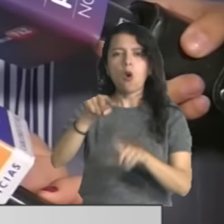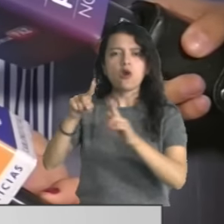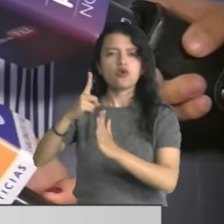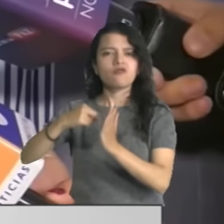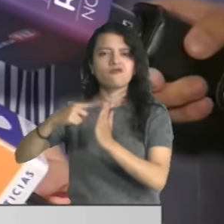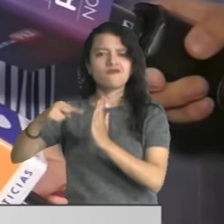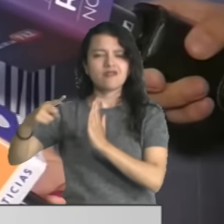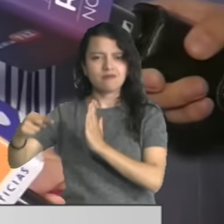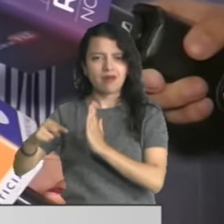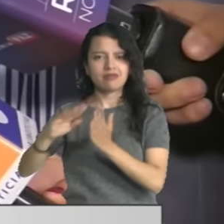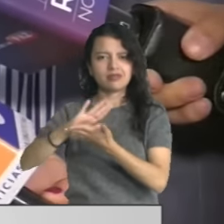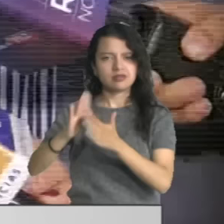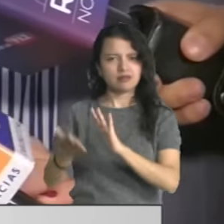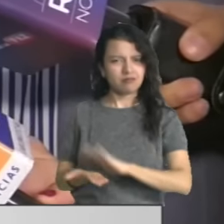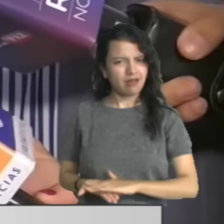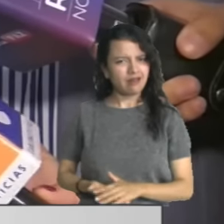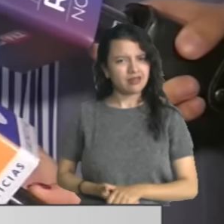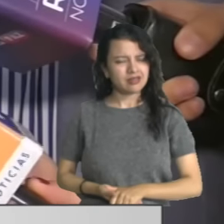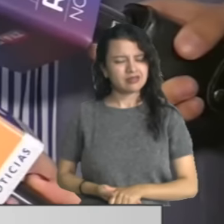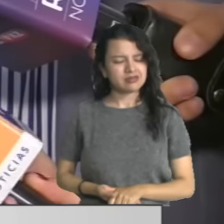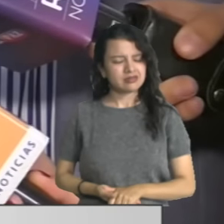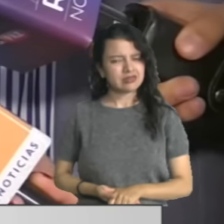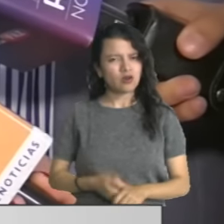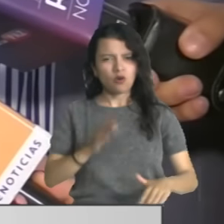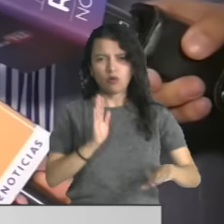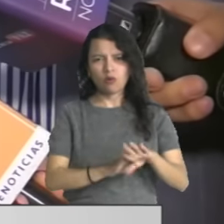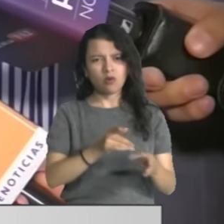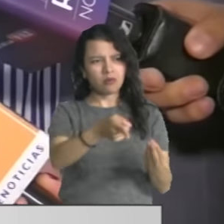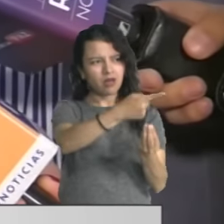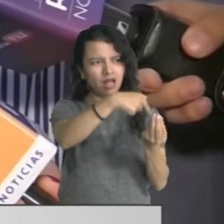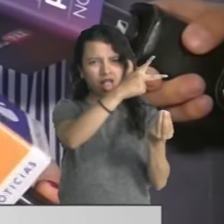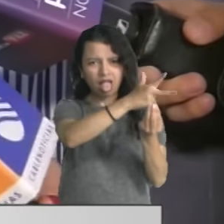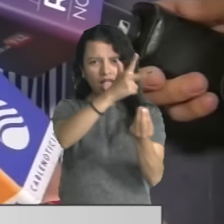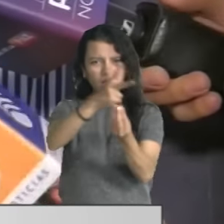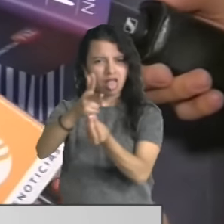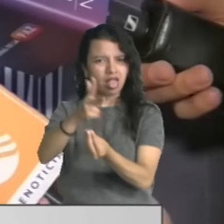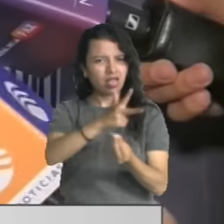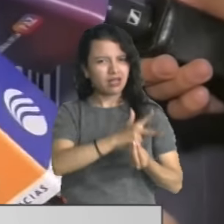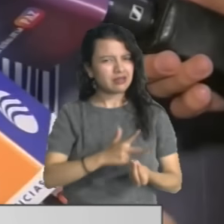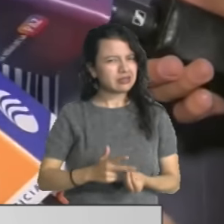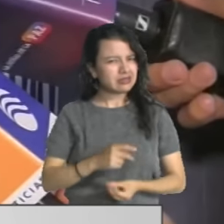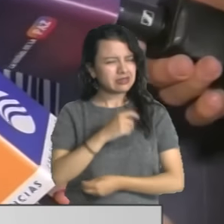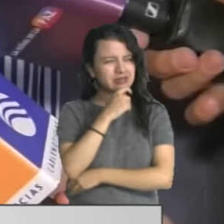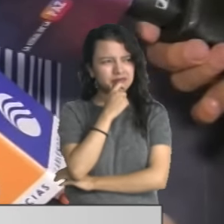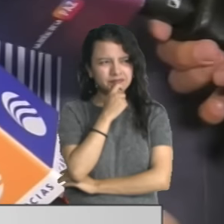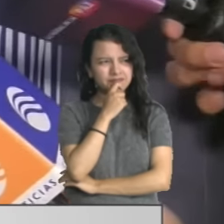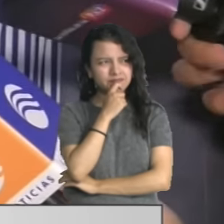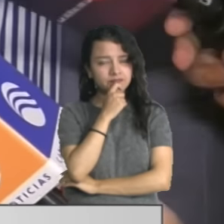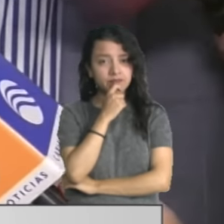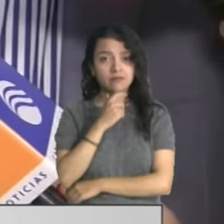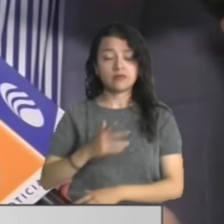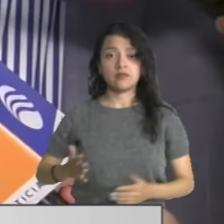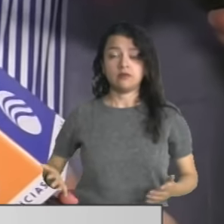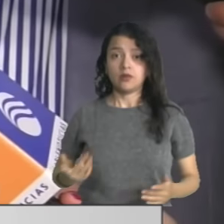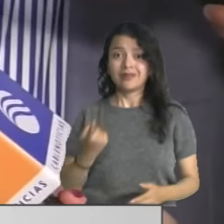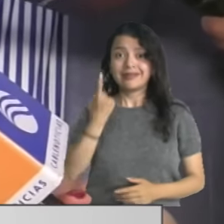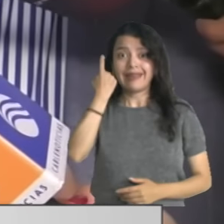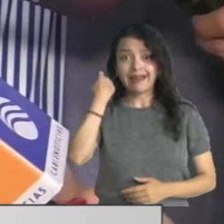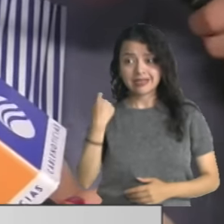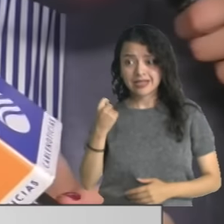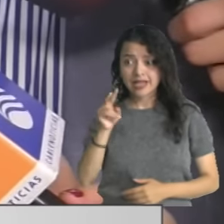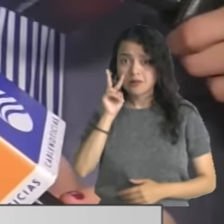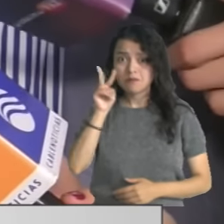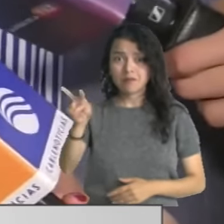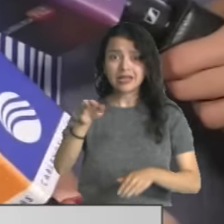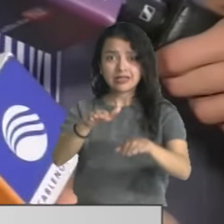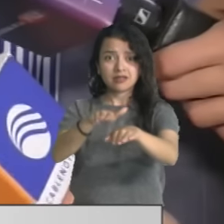de paz por parte de estos grupos. Ahora, lo que sucedió en este episodio, que es inaceptable, el mal uso de los